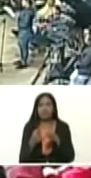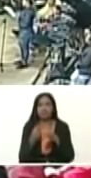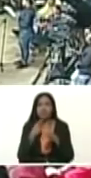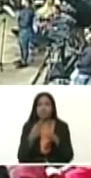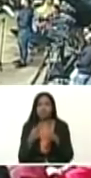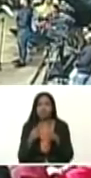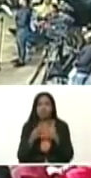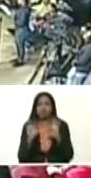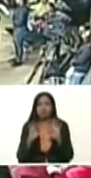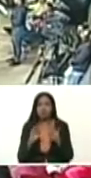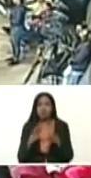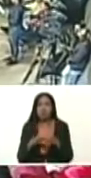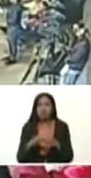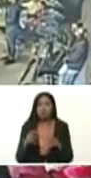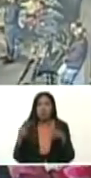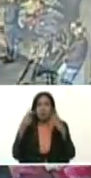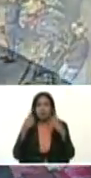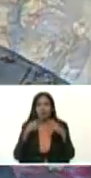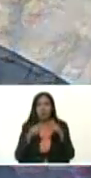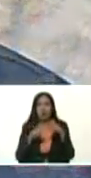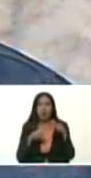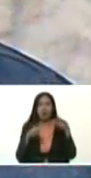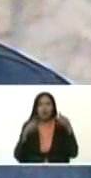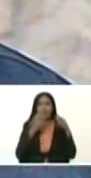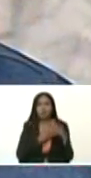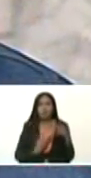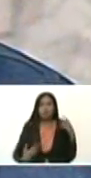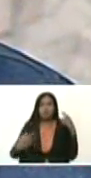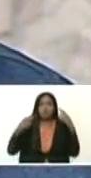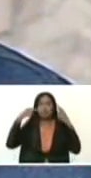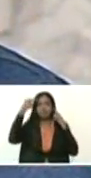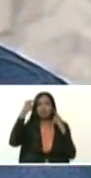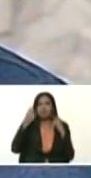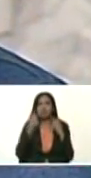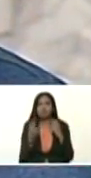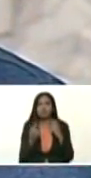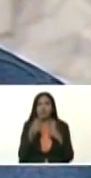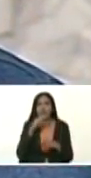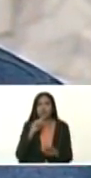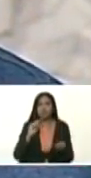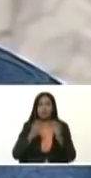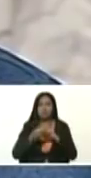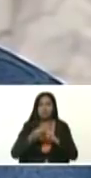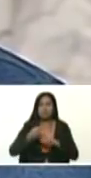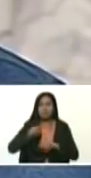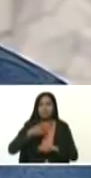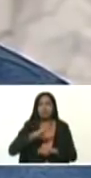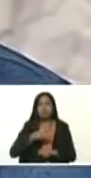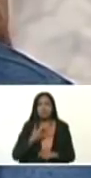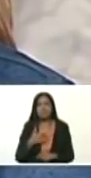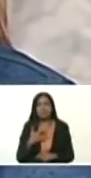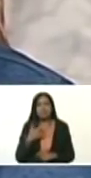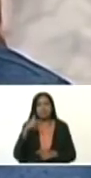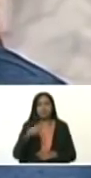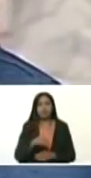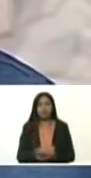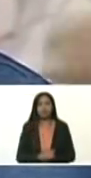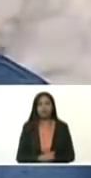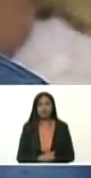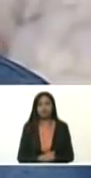diciendo. Suena también al comandante Chávez. Es como que si él hablara a través de usted. Y eso se siente aquí.